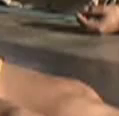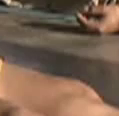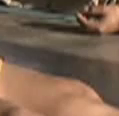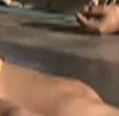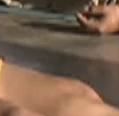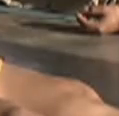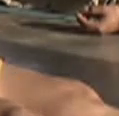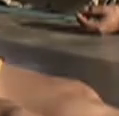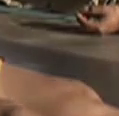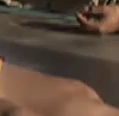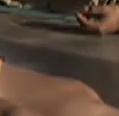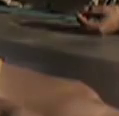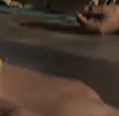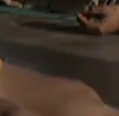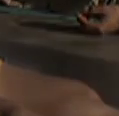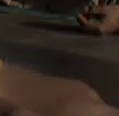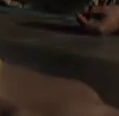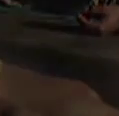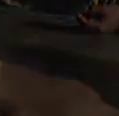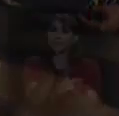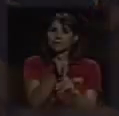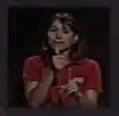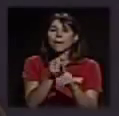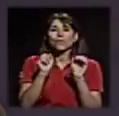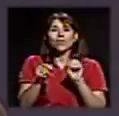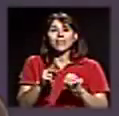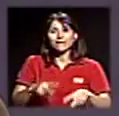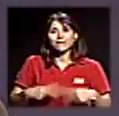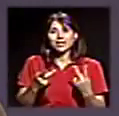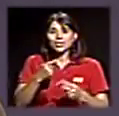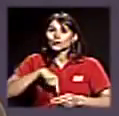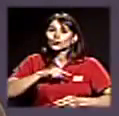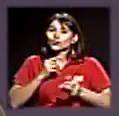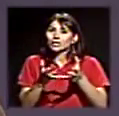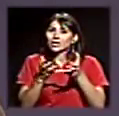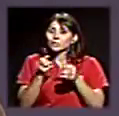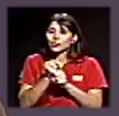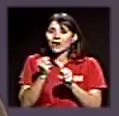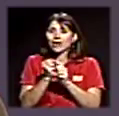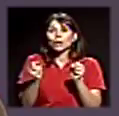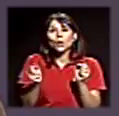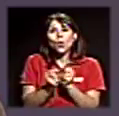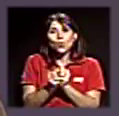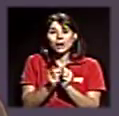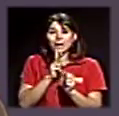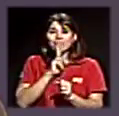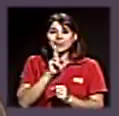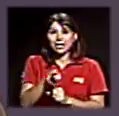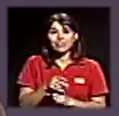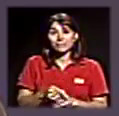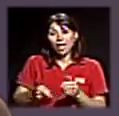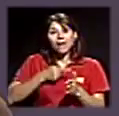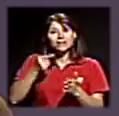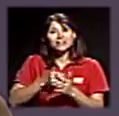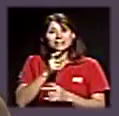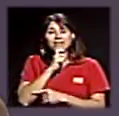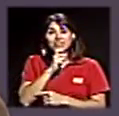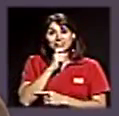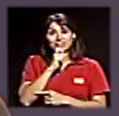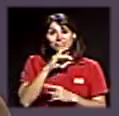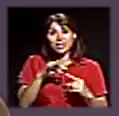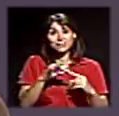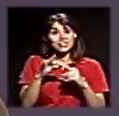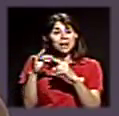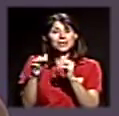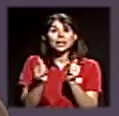desde donde estamos tratando de trabajar, desde la verdad, que a veces eso es difícil, especialmente en el